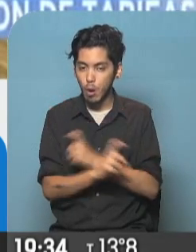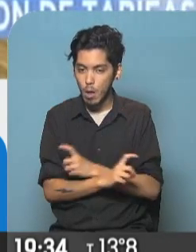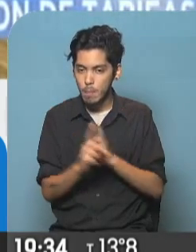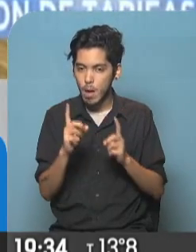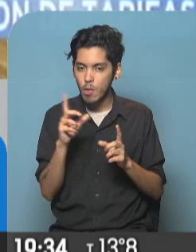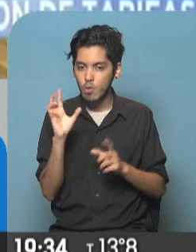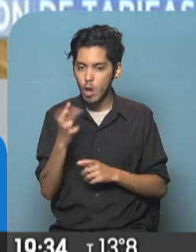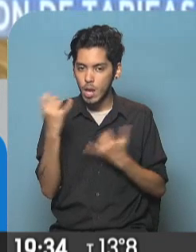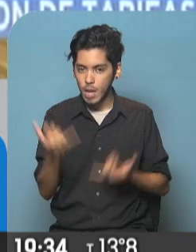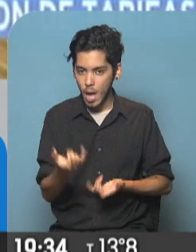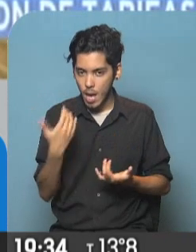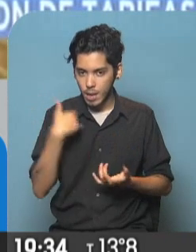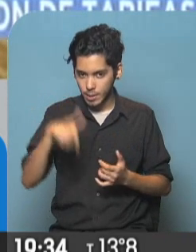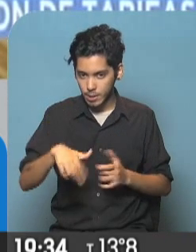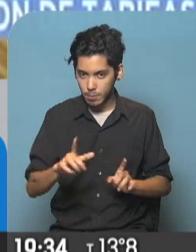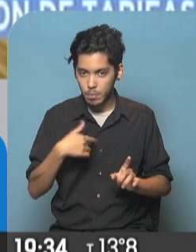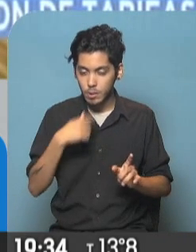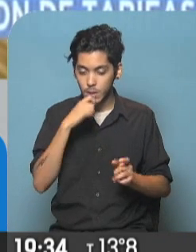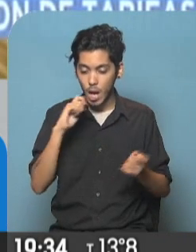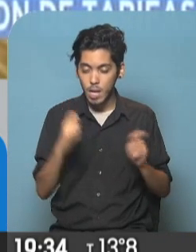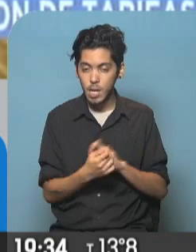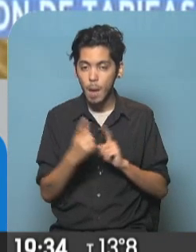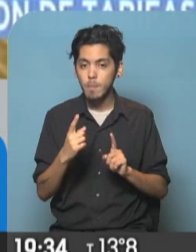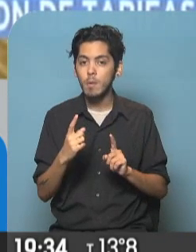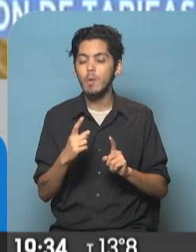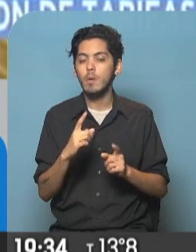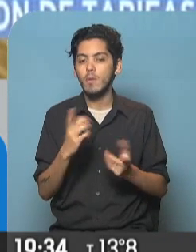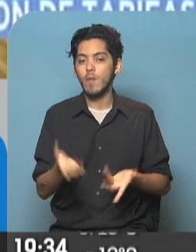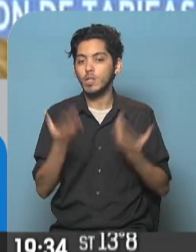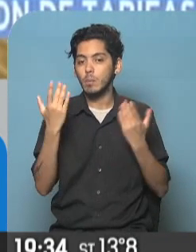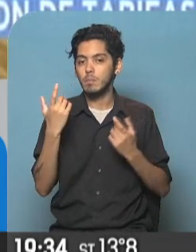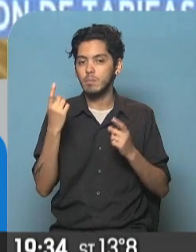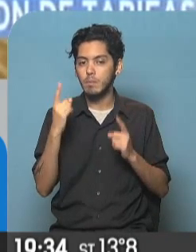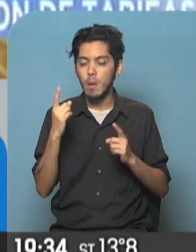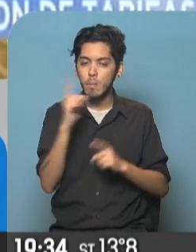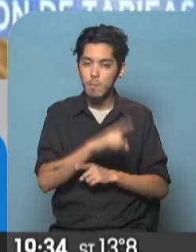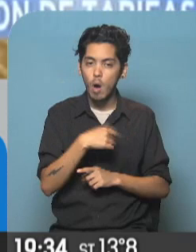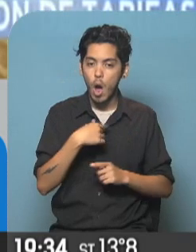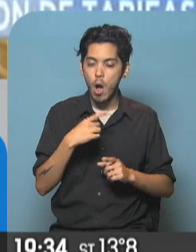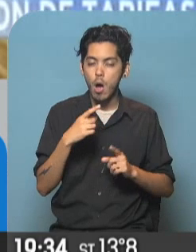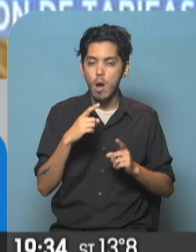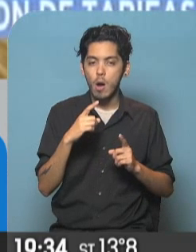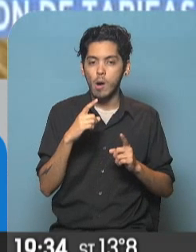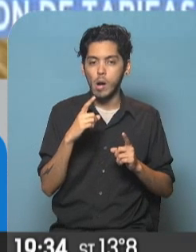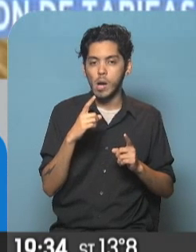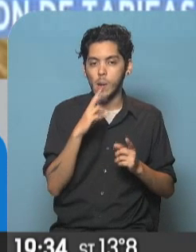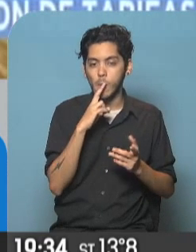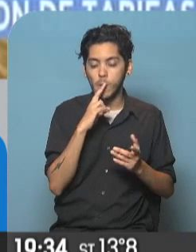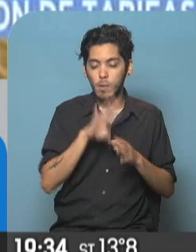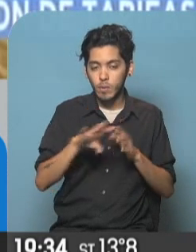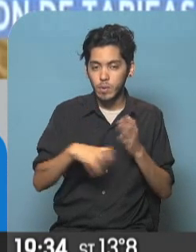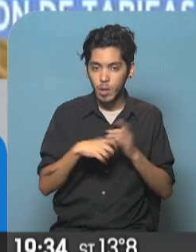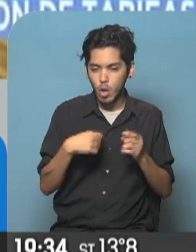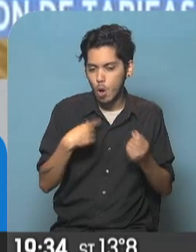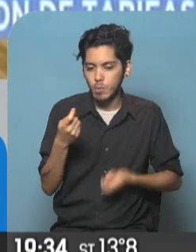hacia un tipo de cambio más alto se crece menos la inflación es más alta y la tasa de interés es más alta con lo cual la clave va a ser cómo se surfea este